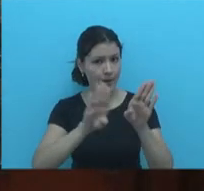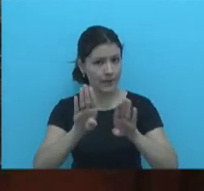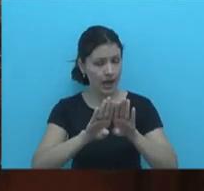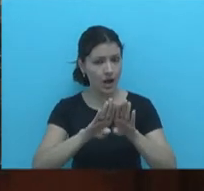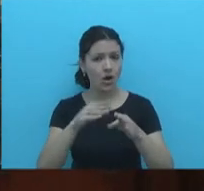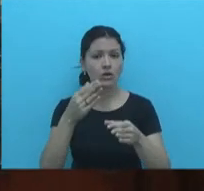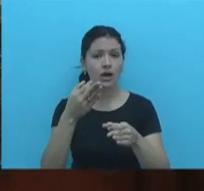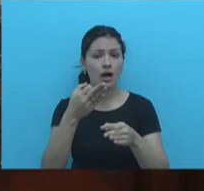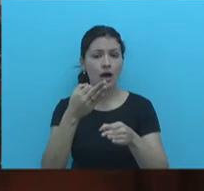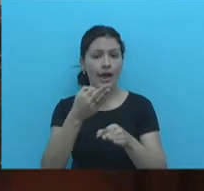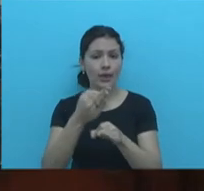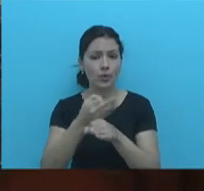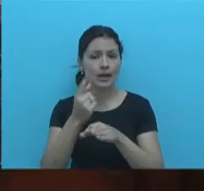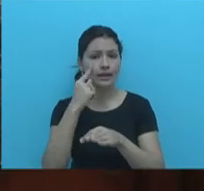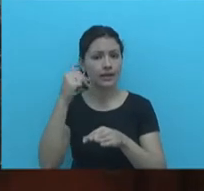Industrial.